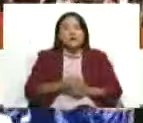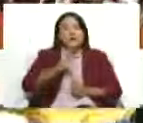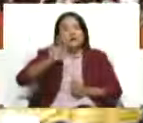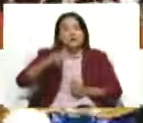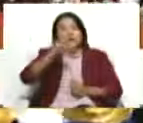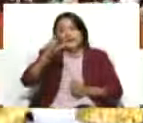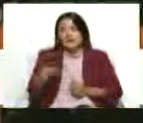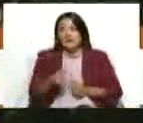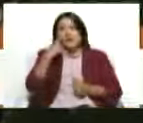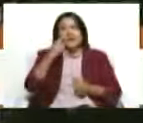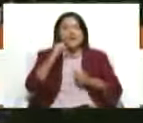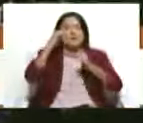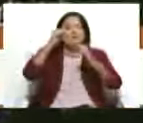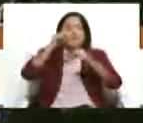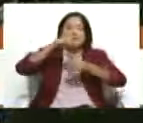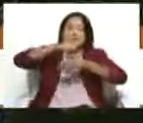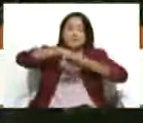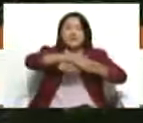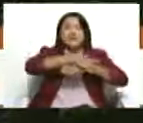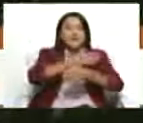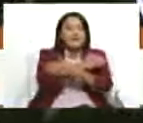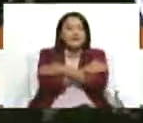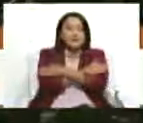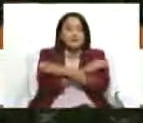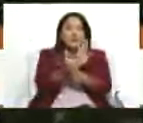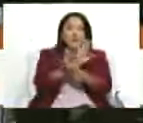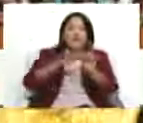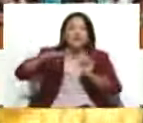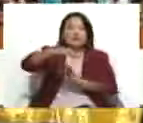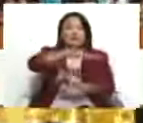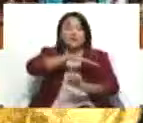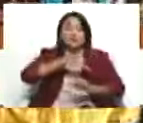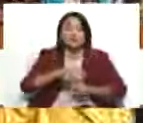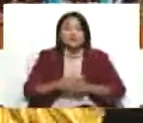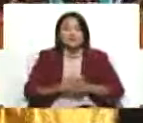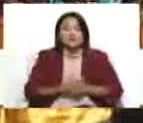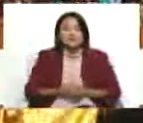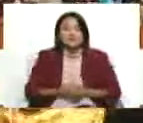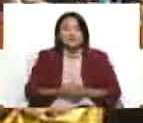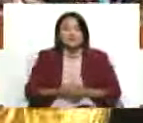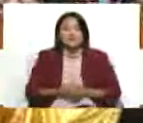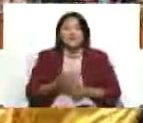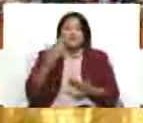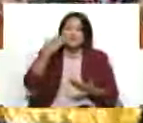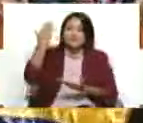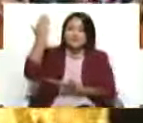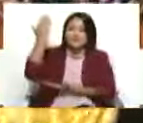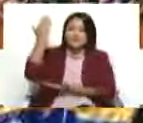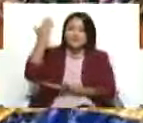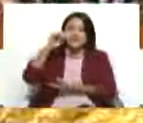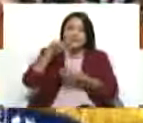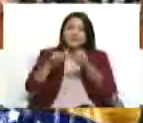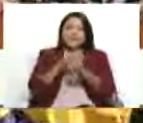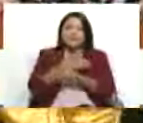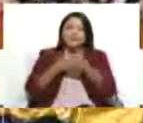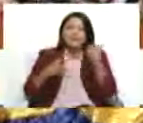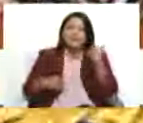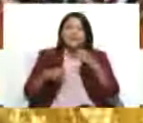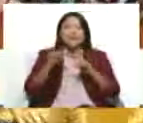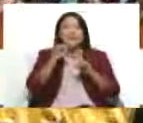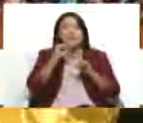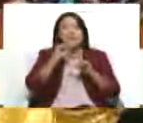Tamacuro! Un abrazo, hermanas y hermanas. Cuídense mucho. Bien, escucharon ustedes palabras del vicepresidente del Partido